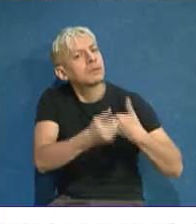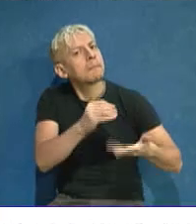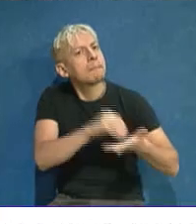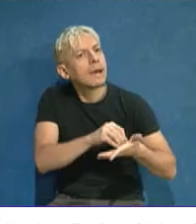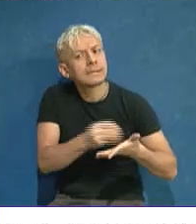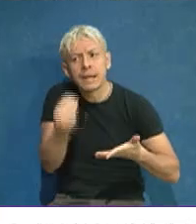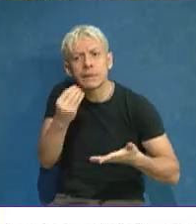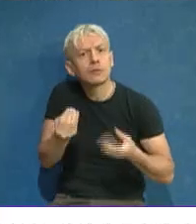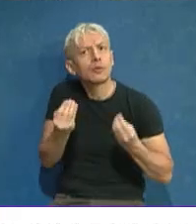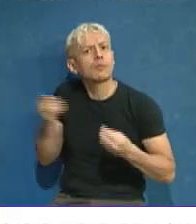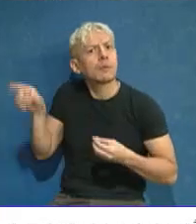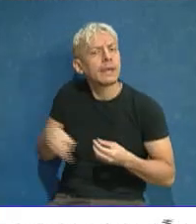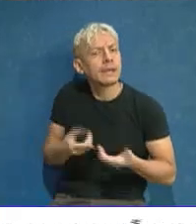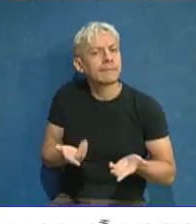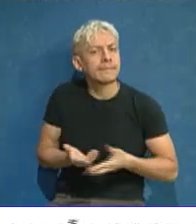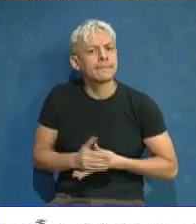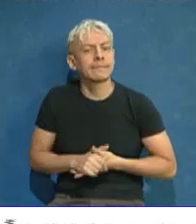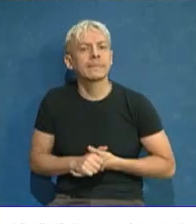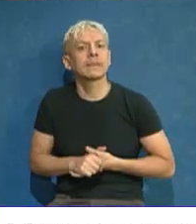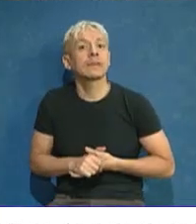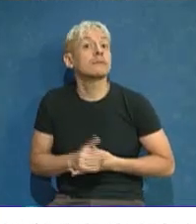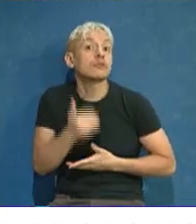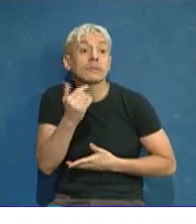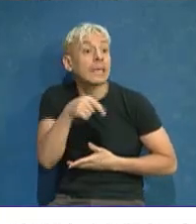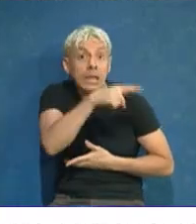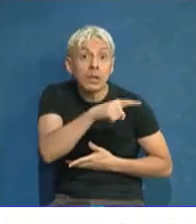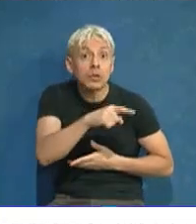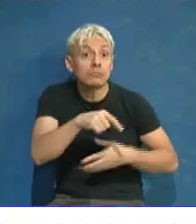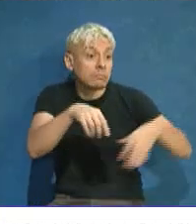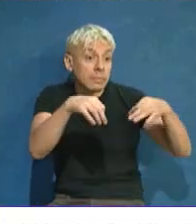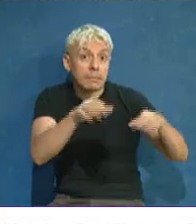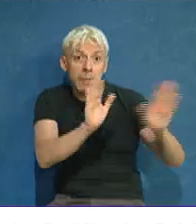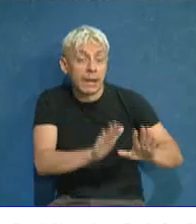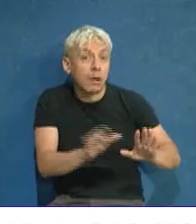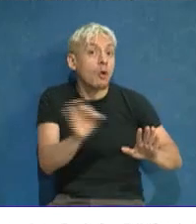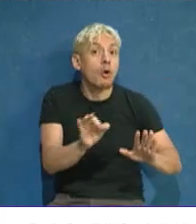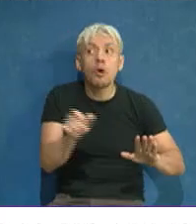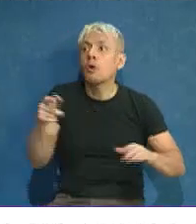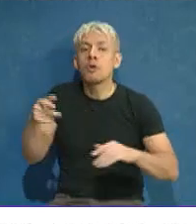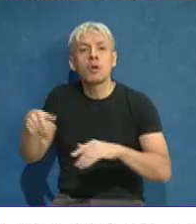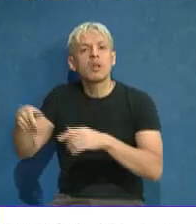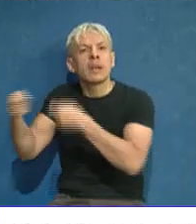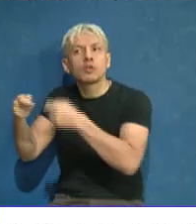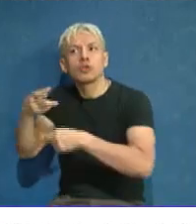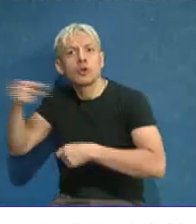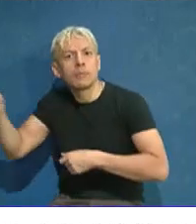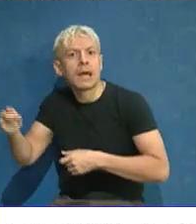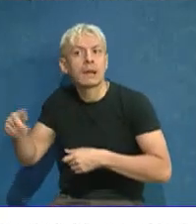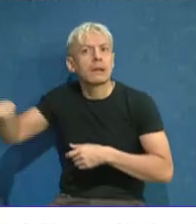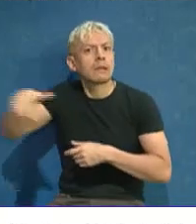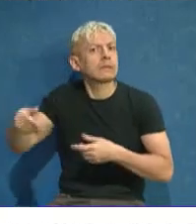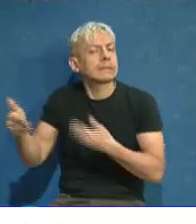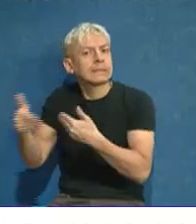experimento que ahora fue comprado en la zona o los ingredientes comprados en la zona